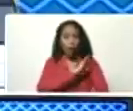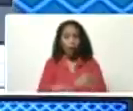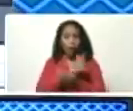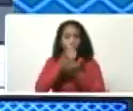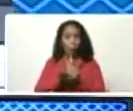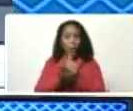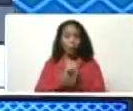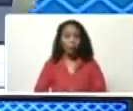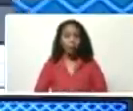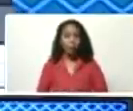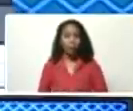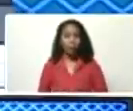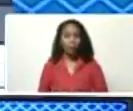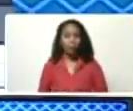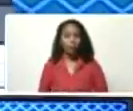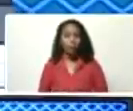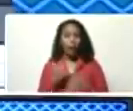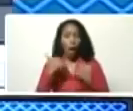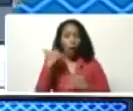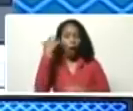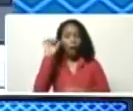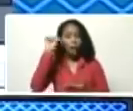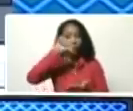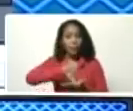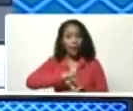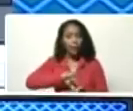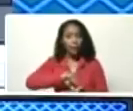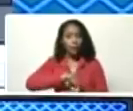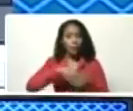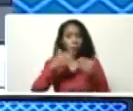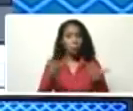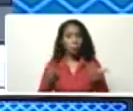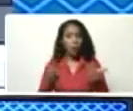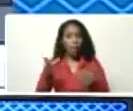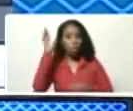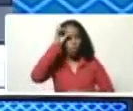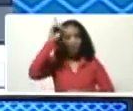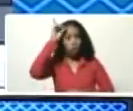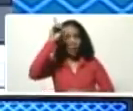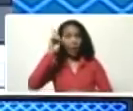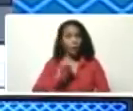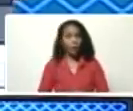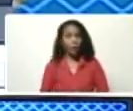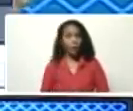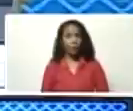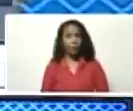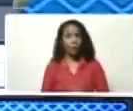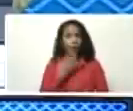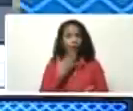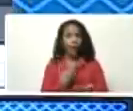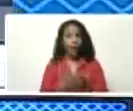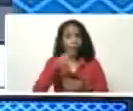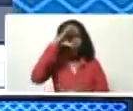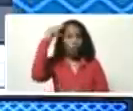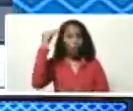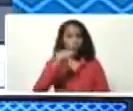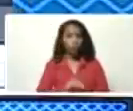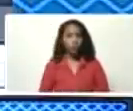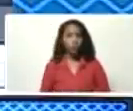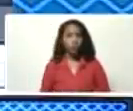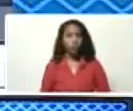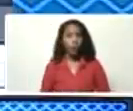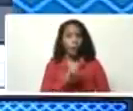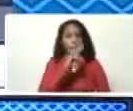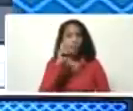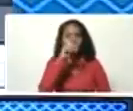Armada. Ahora tiene su centro de doctrina, gracias a Dios,